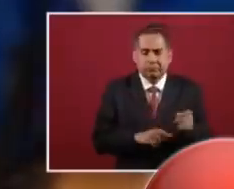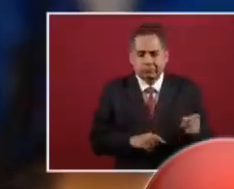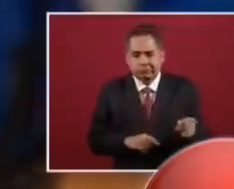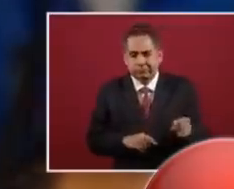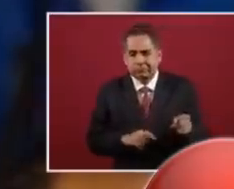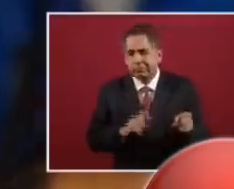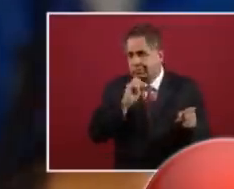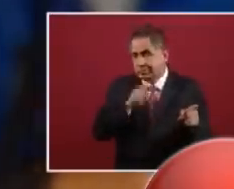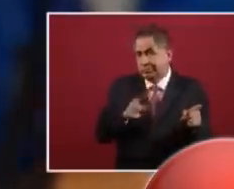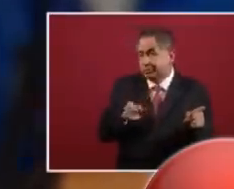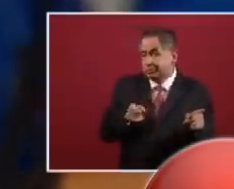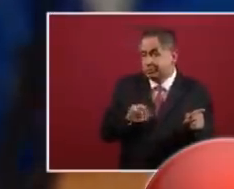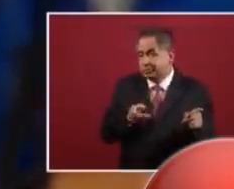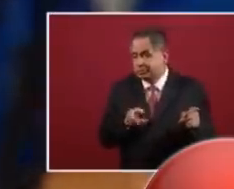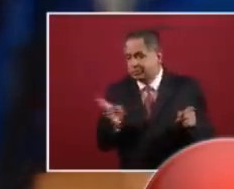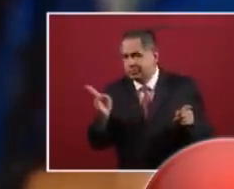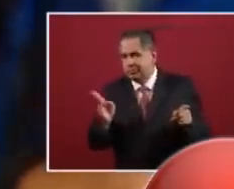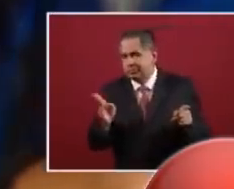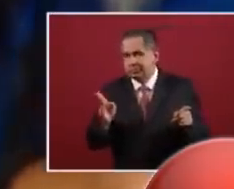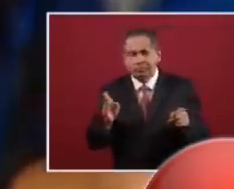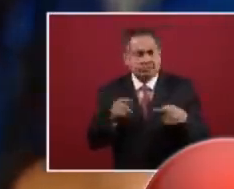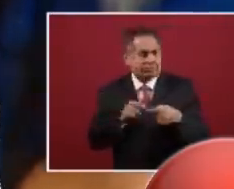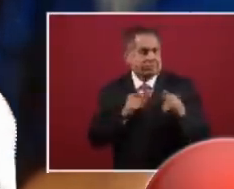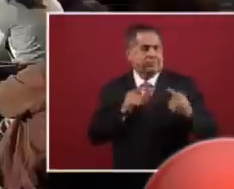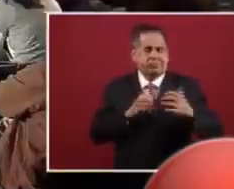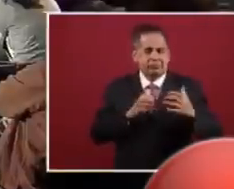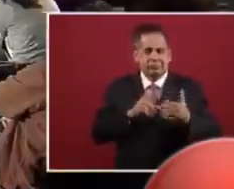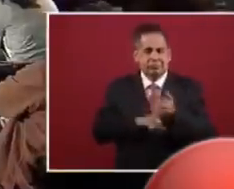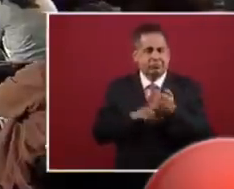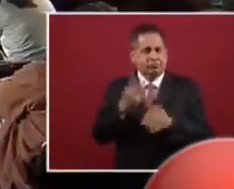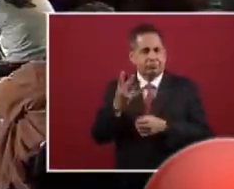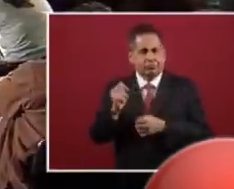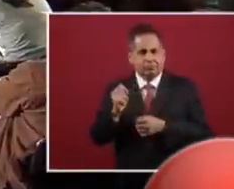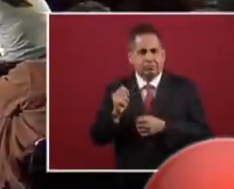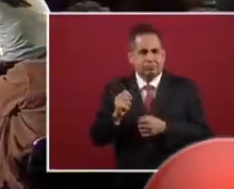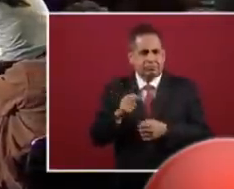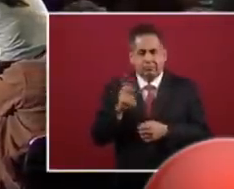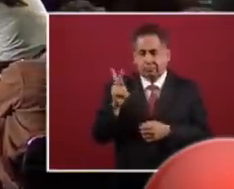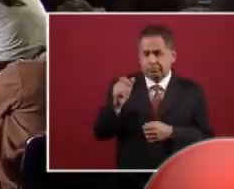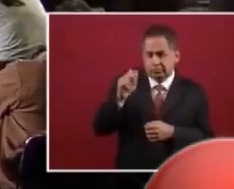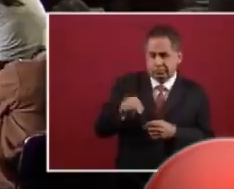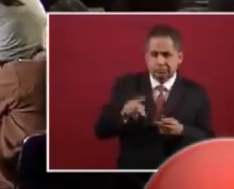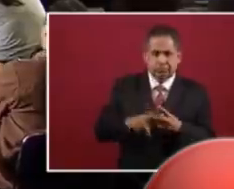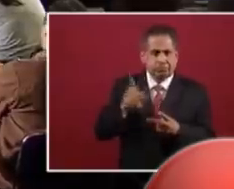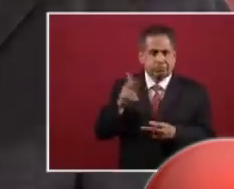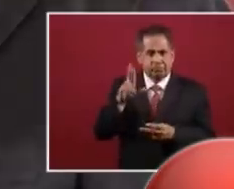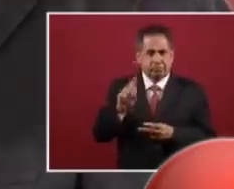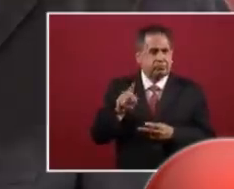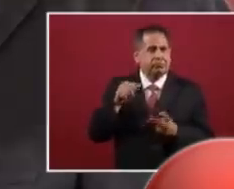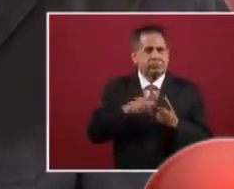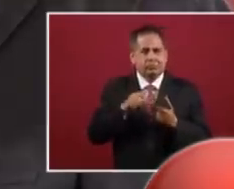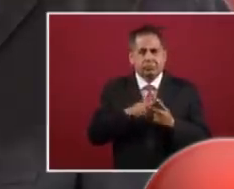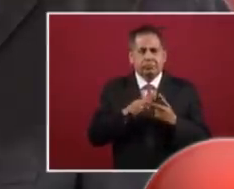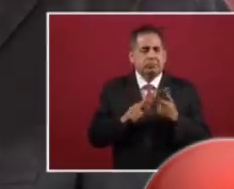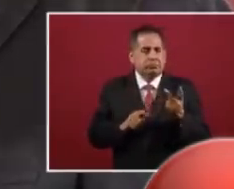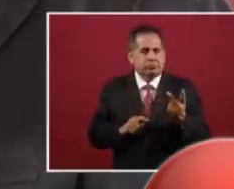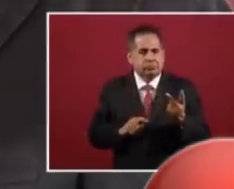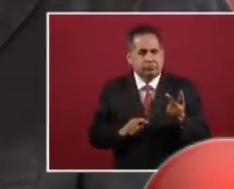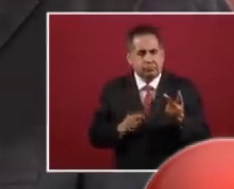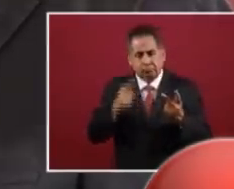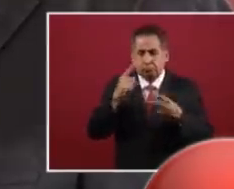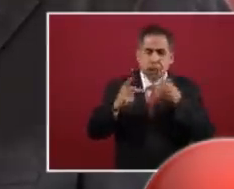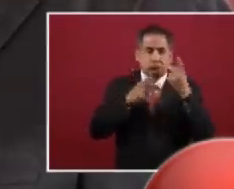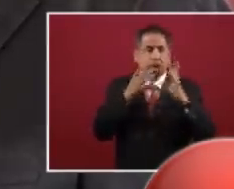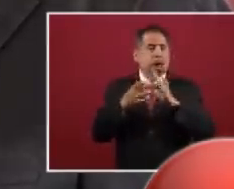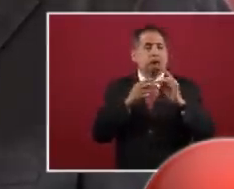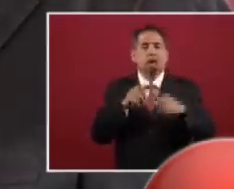sale también pues, los adversarios de la Cuarta Transformación, Partido de Acción Nacional, Partido de la Revolución Democrática, para